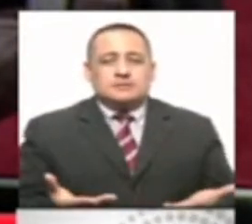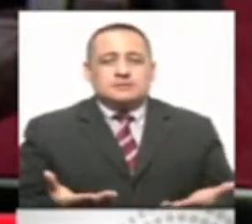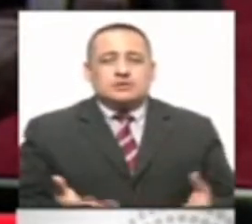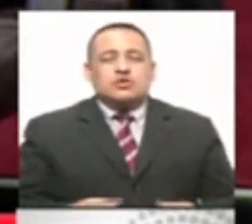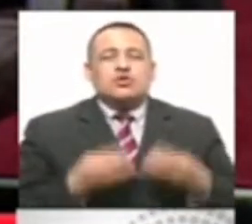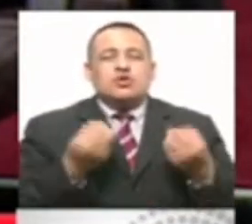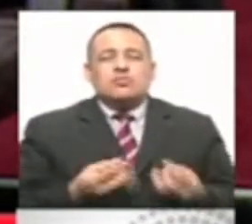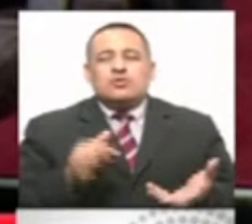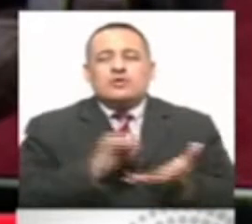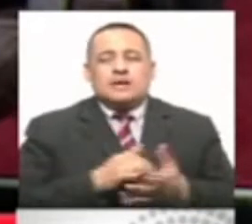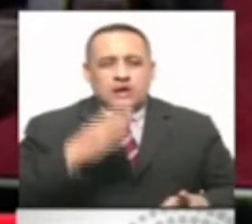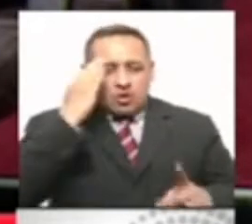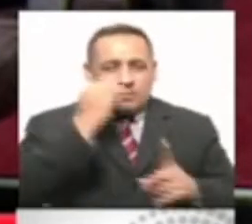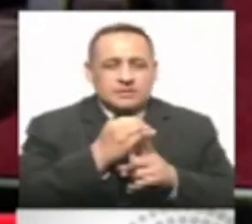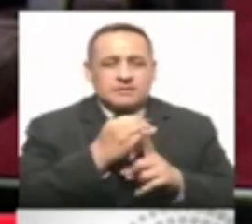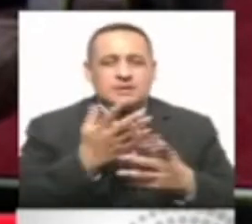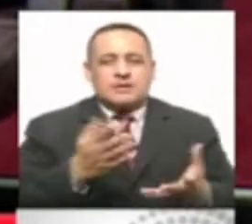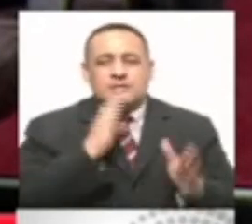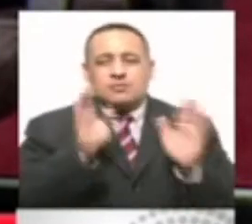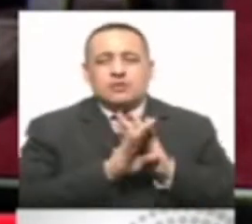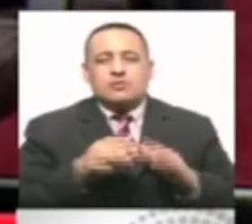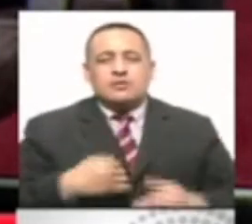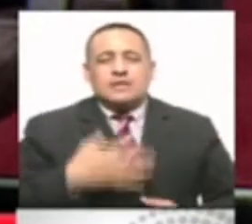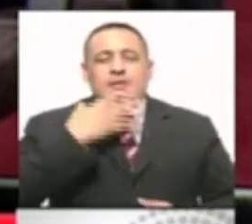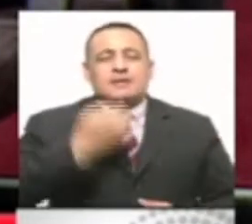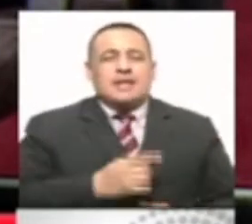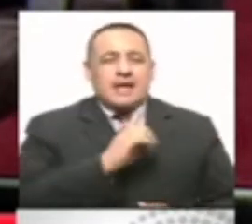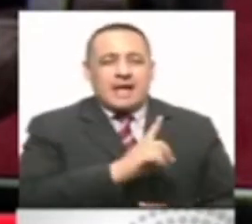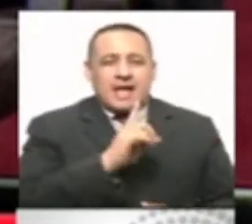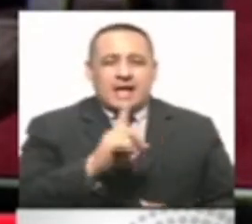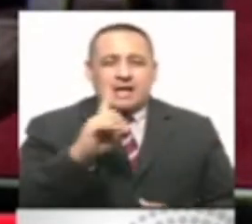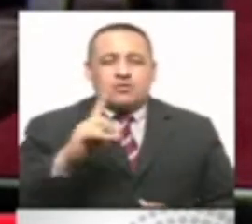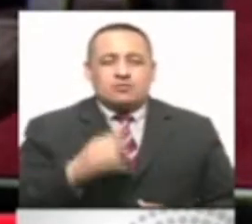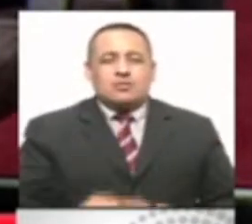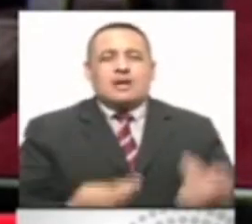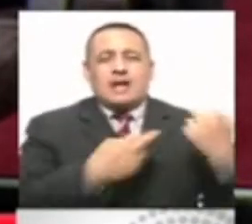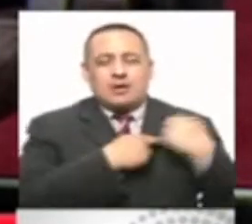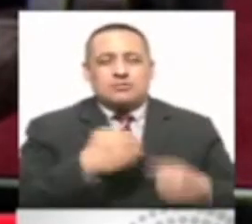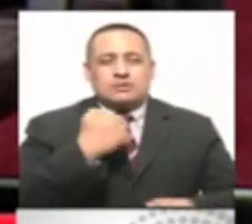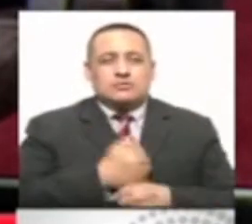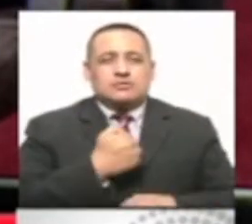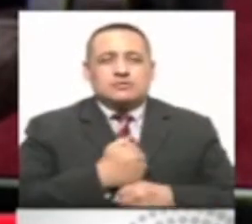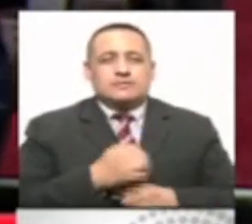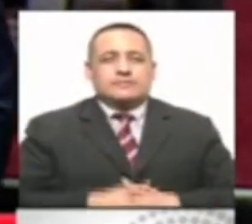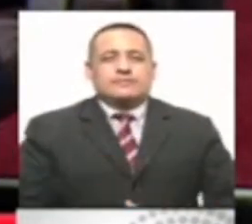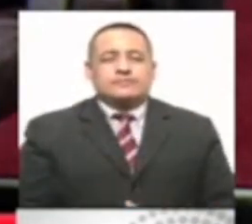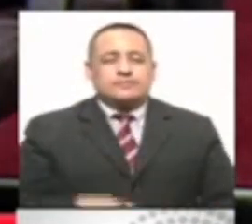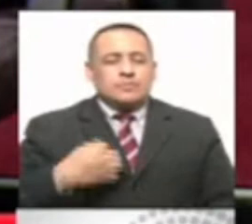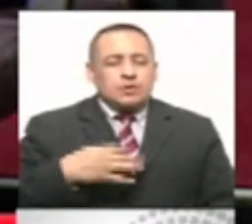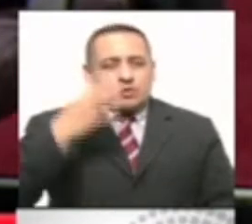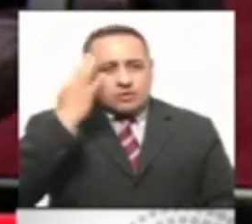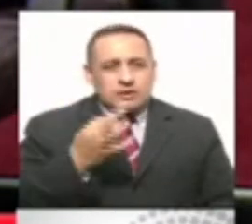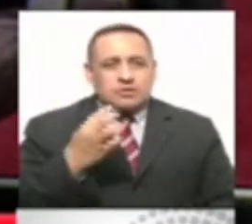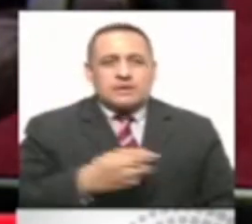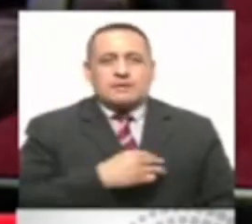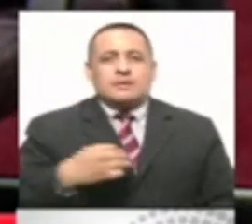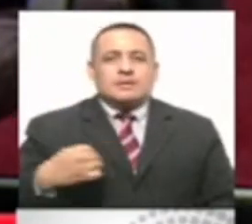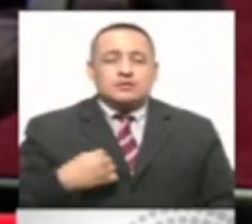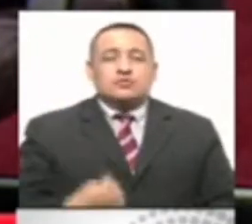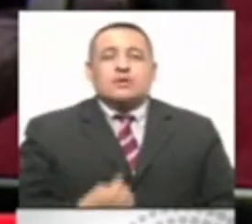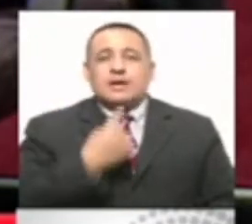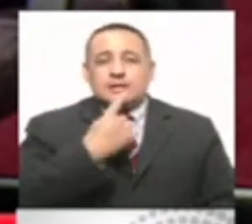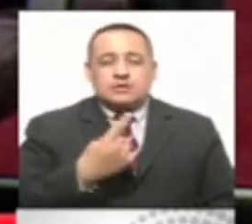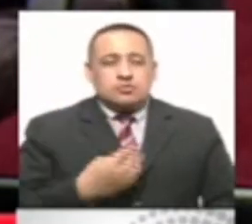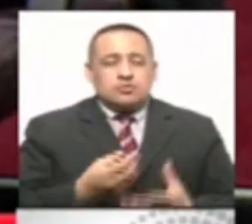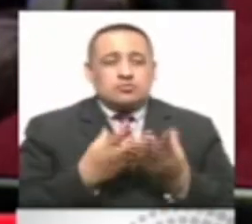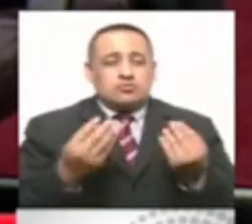con objetividad realmente cada una de las acusaciones. Creo que el señor ministro ha dicho con